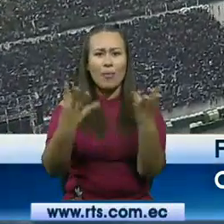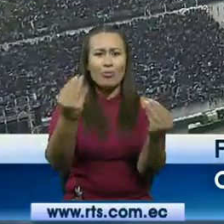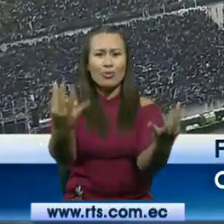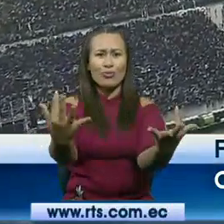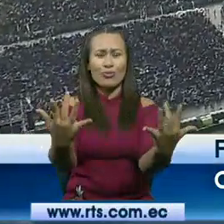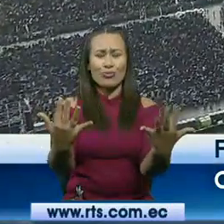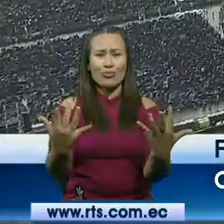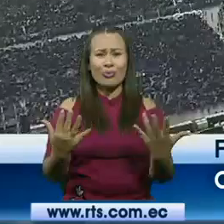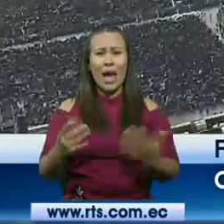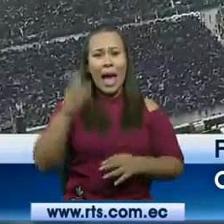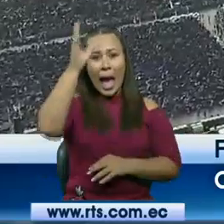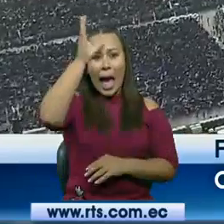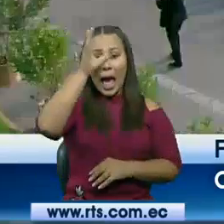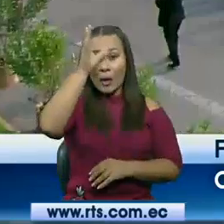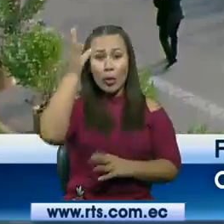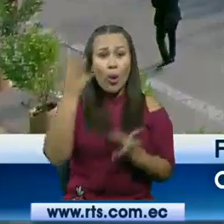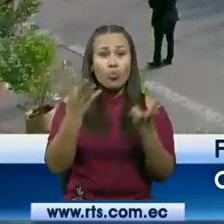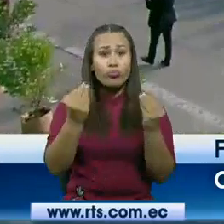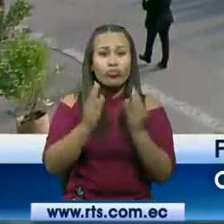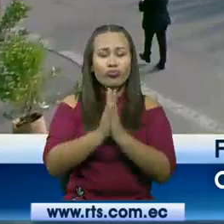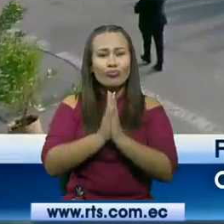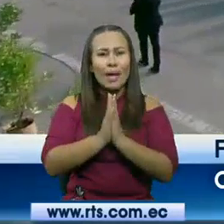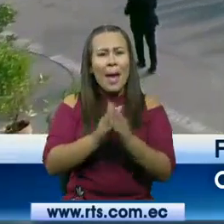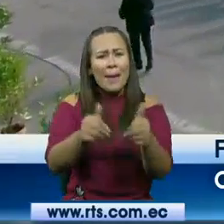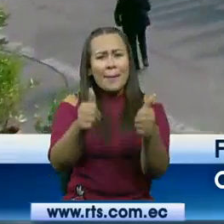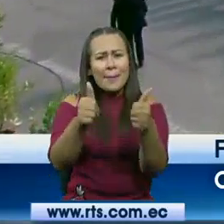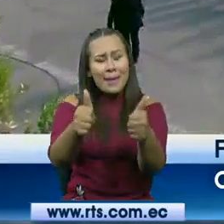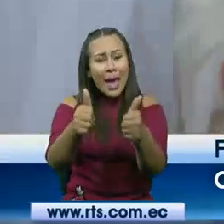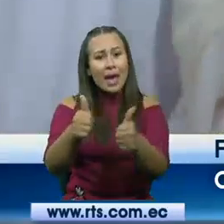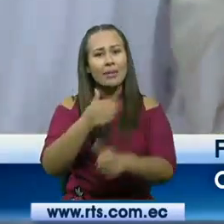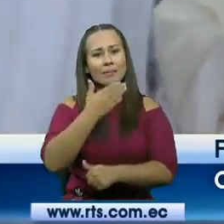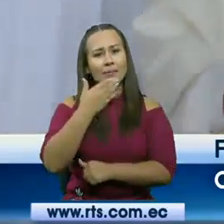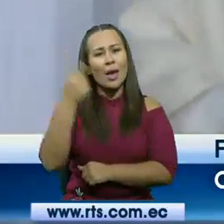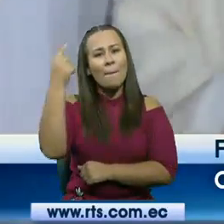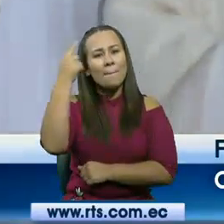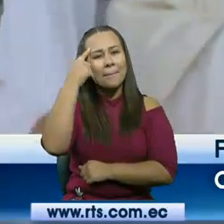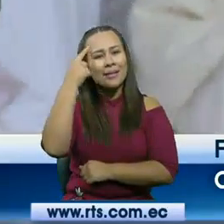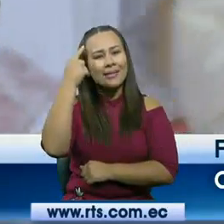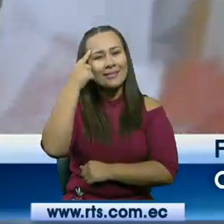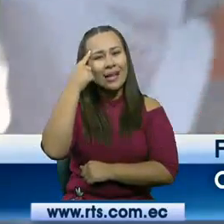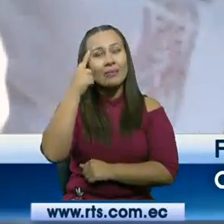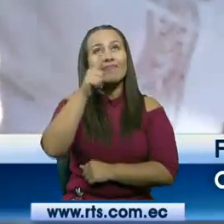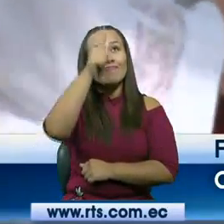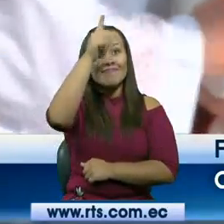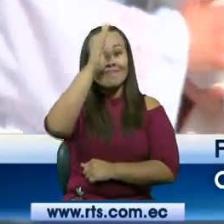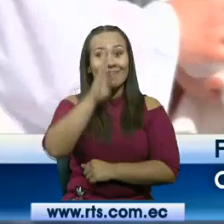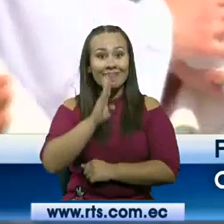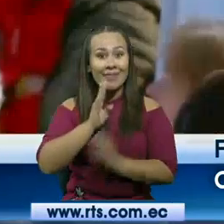católicos esperaban por él. Qué bien nos hace pensar que Jesús,